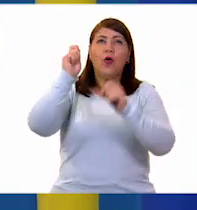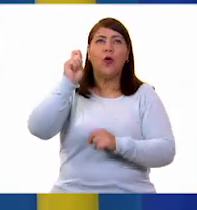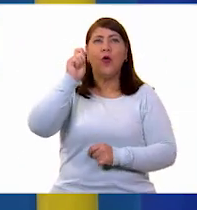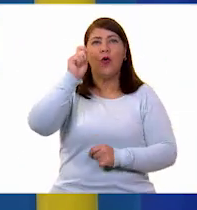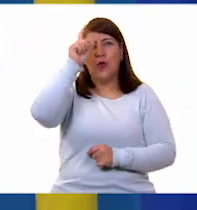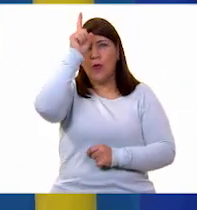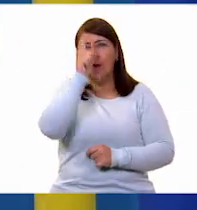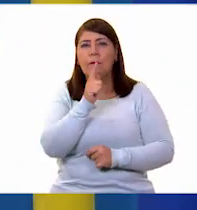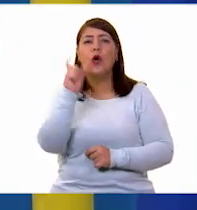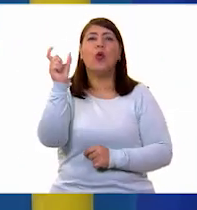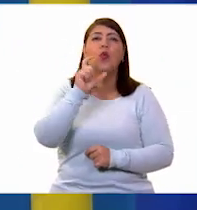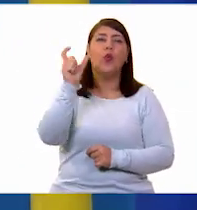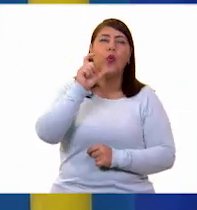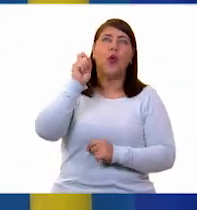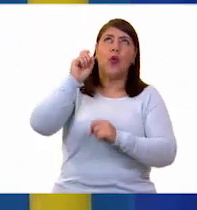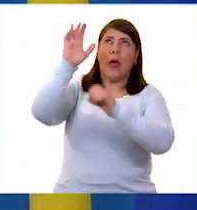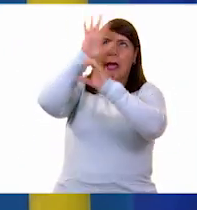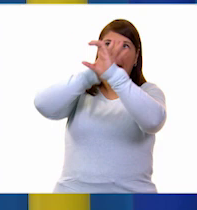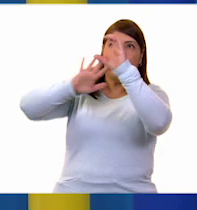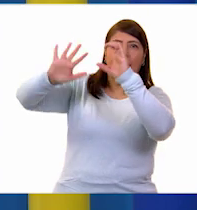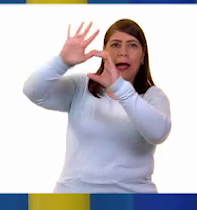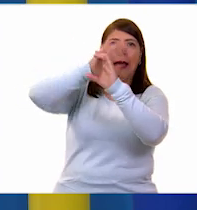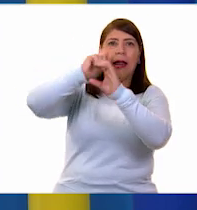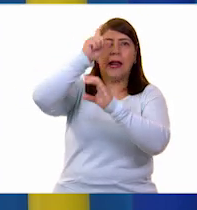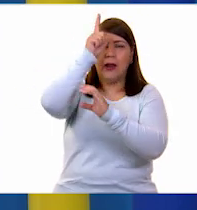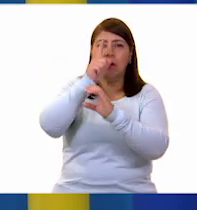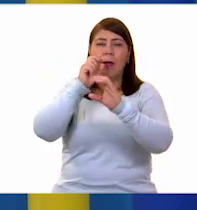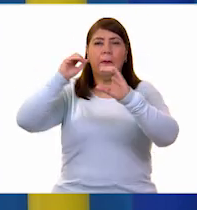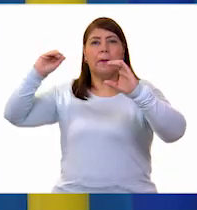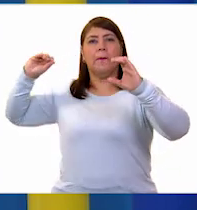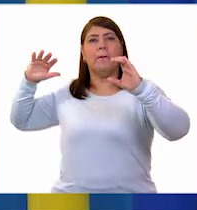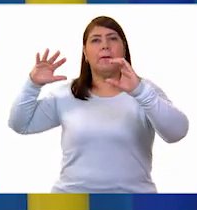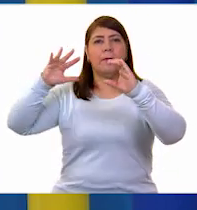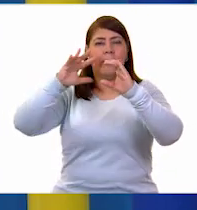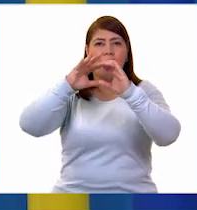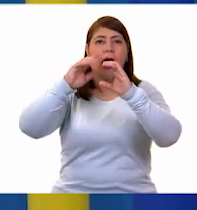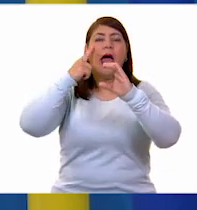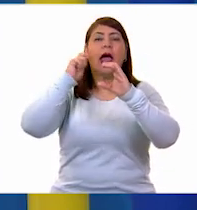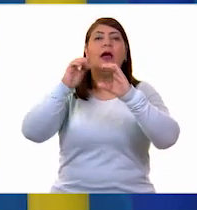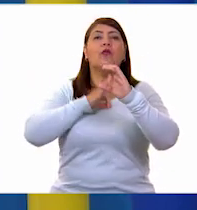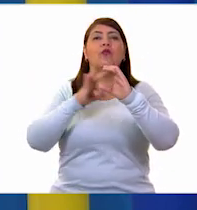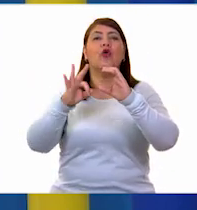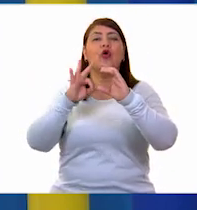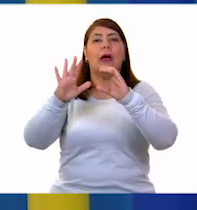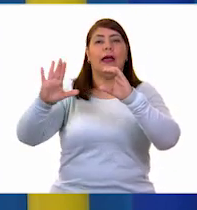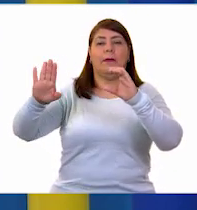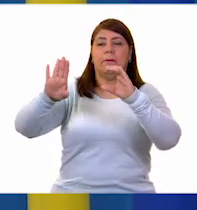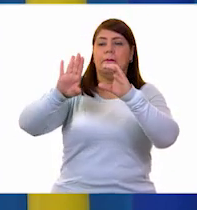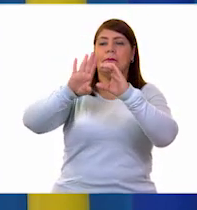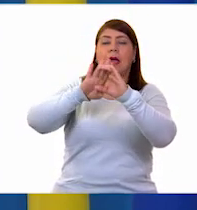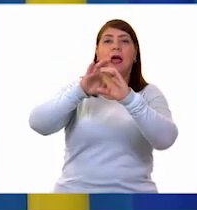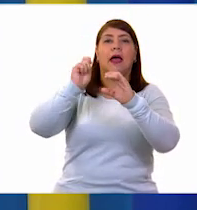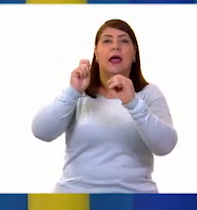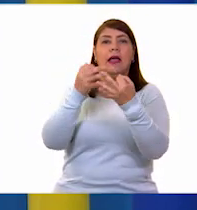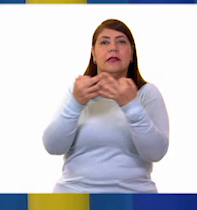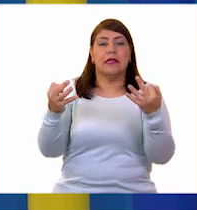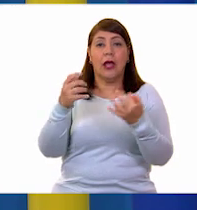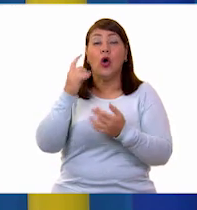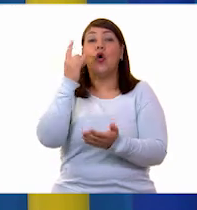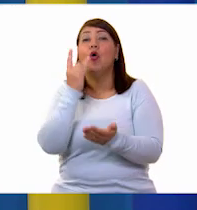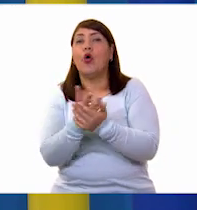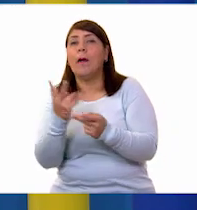cuando en la superficie de la Luna llena se proyecta la sombra producida por la Tierra. Y este fenómeno solo ocurre cuando el